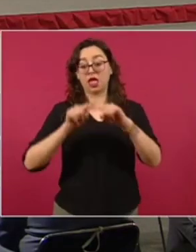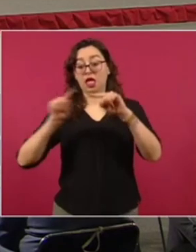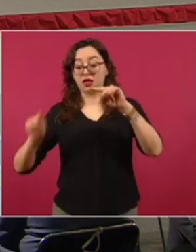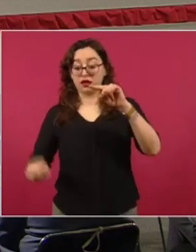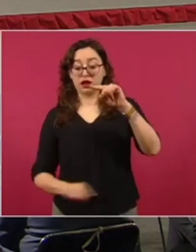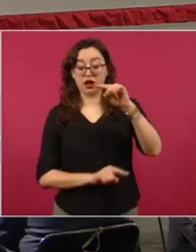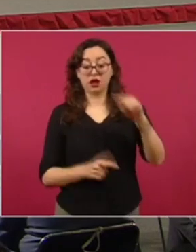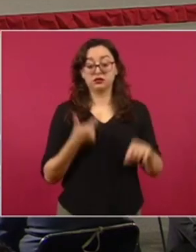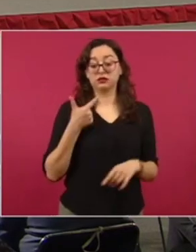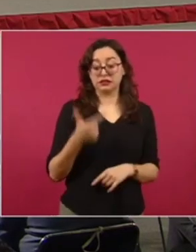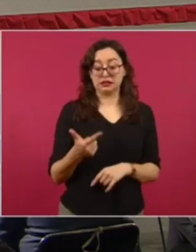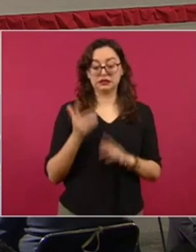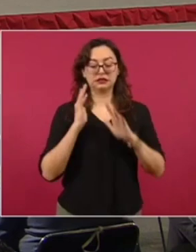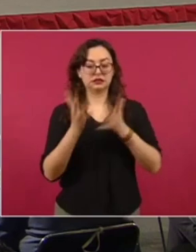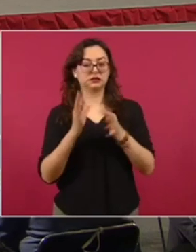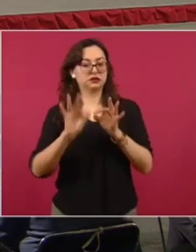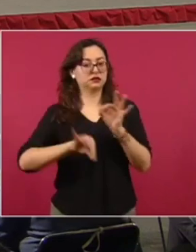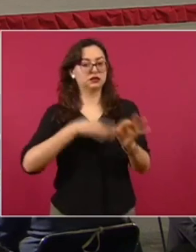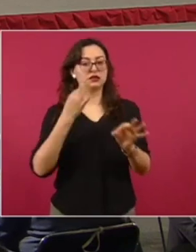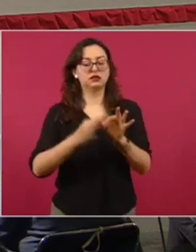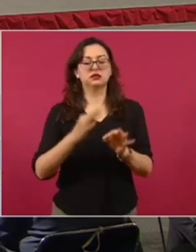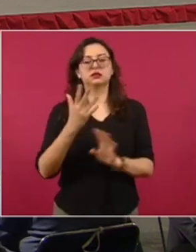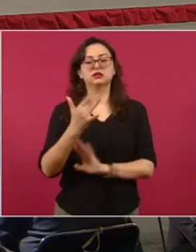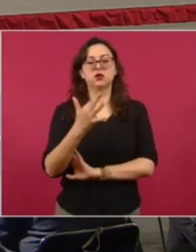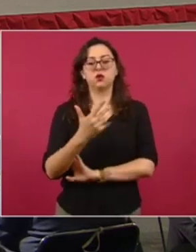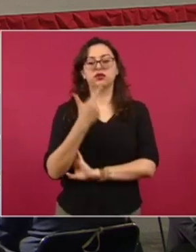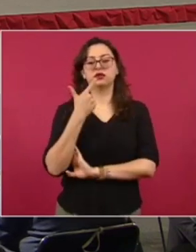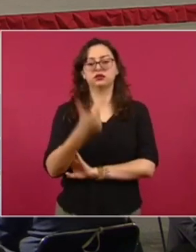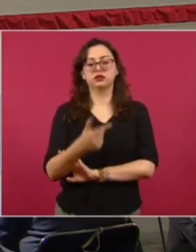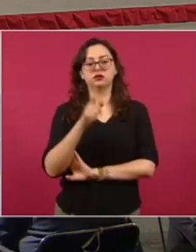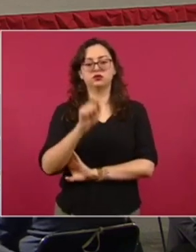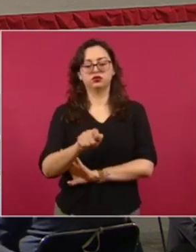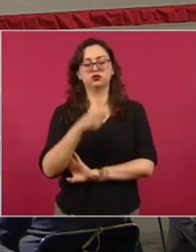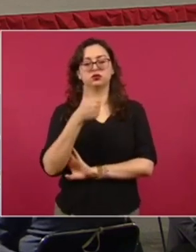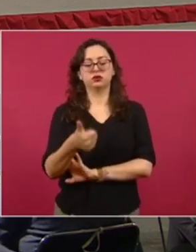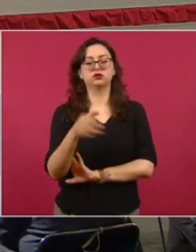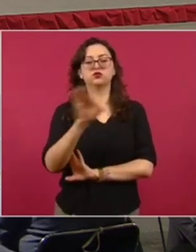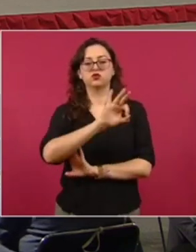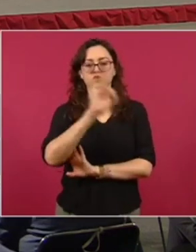57.36 por ciento del trazo.